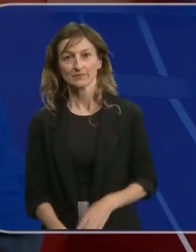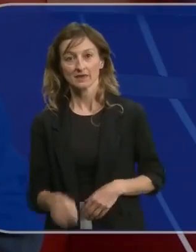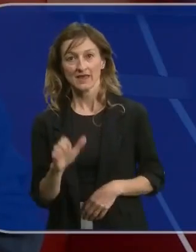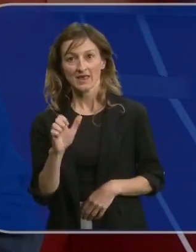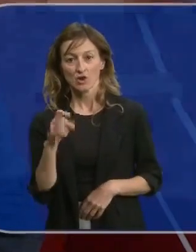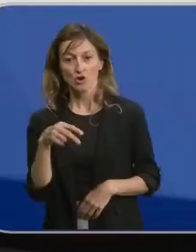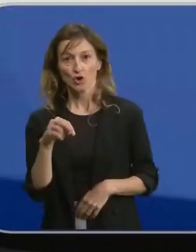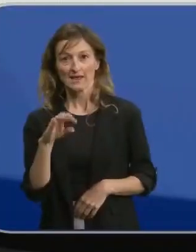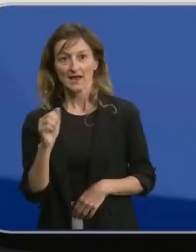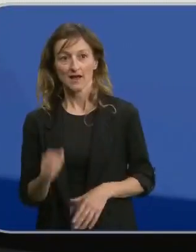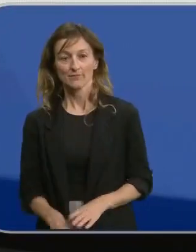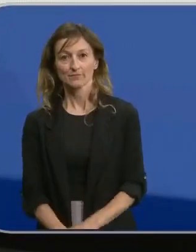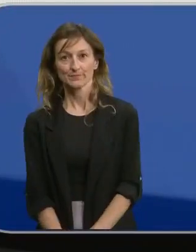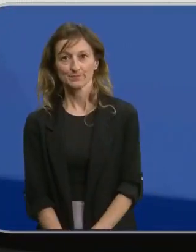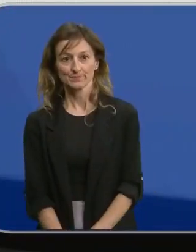Eduardo